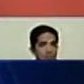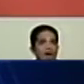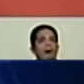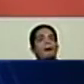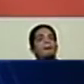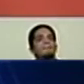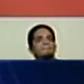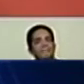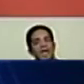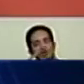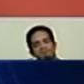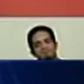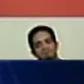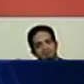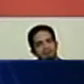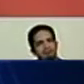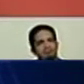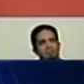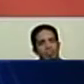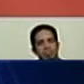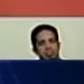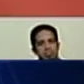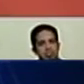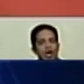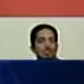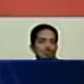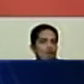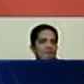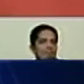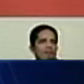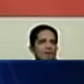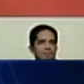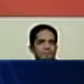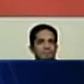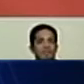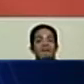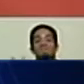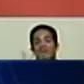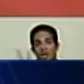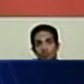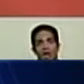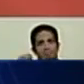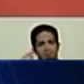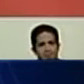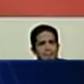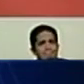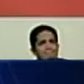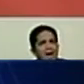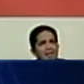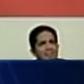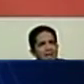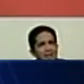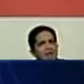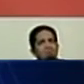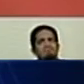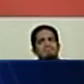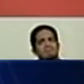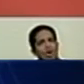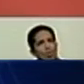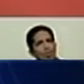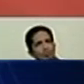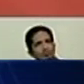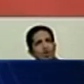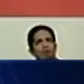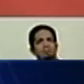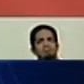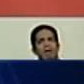ese contencioso territorial. Y la posición histórica de Venezuela ha sido mantener opciones, canales diplomáticos de